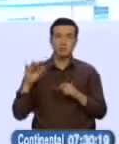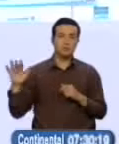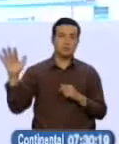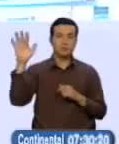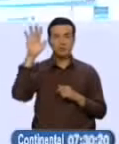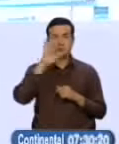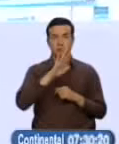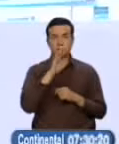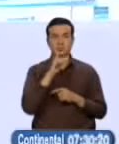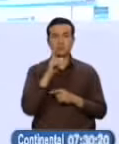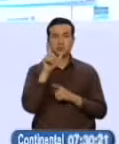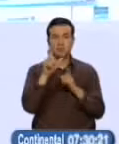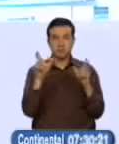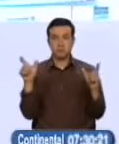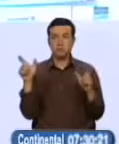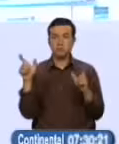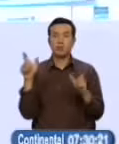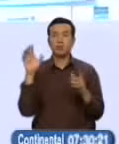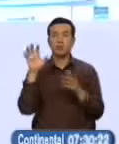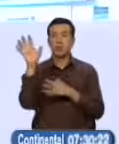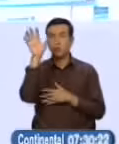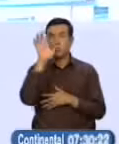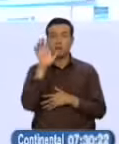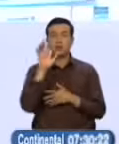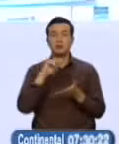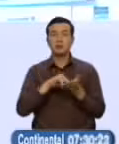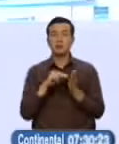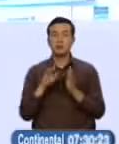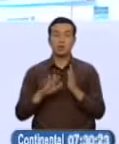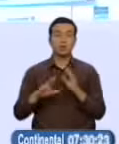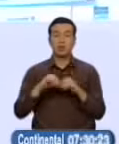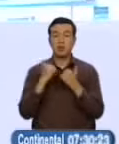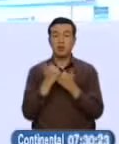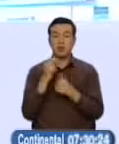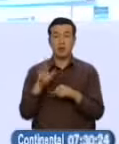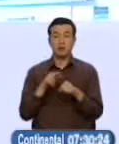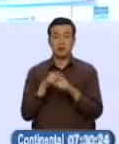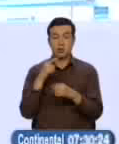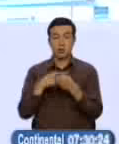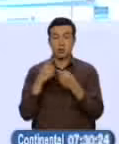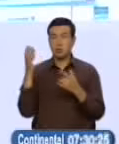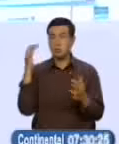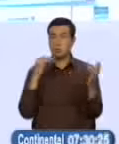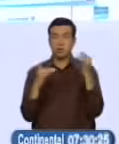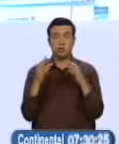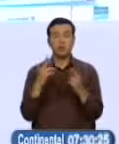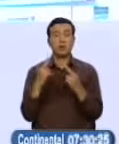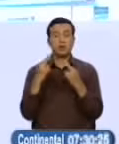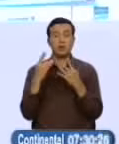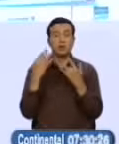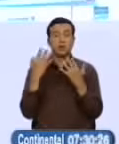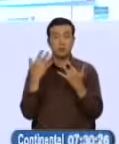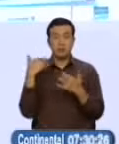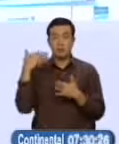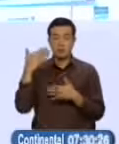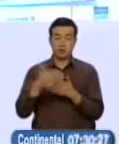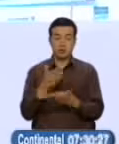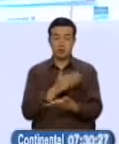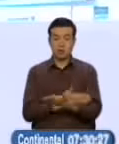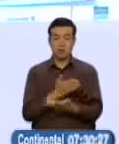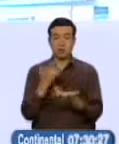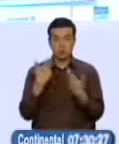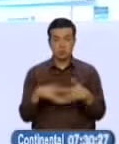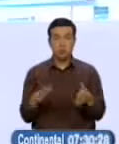territoriales, audiencias públicas en provincias, la audiencia pública nacional que se llevó a cabo acá en Quito. Y esperamos también que previo a ese,